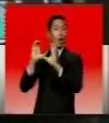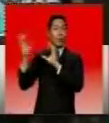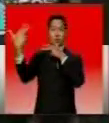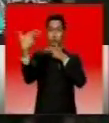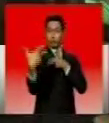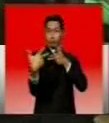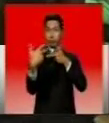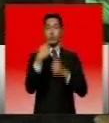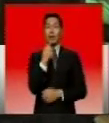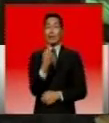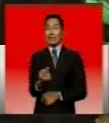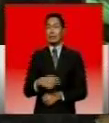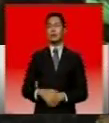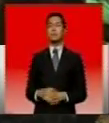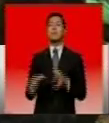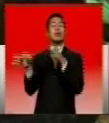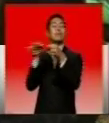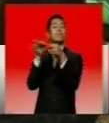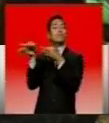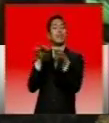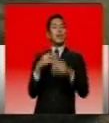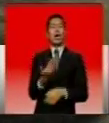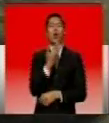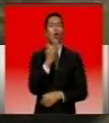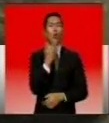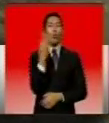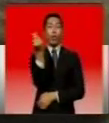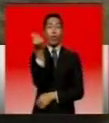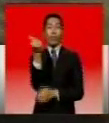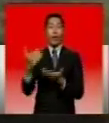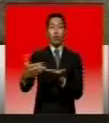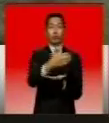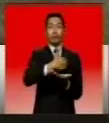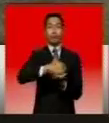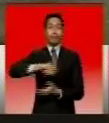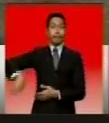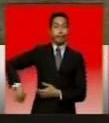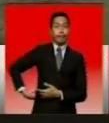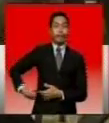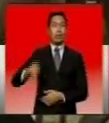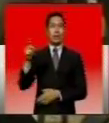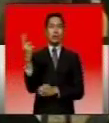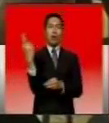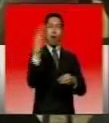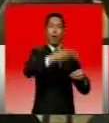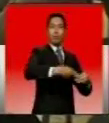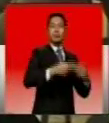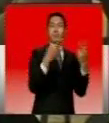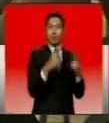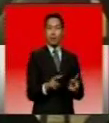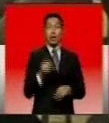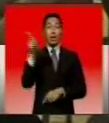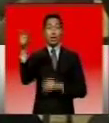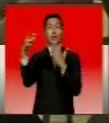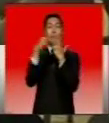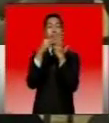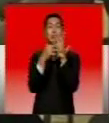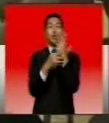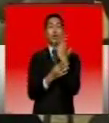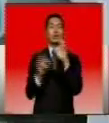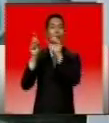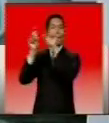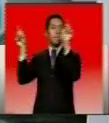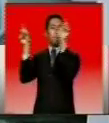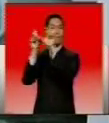las publicaciones de prensa que lo relacionan al escándalo de los Panama Papers, donde aparece como accionista de Madrigal Corp, una